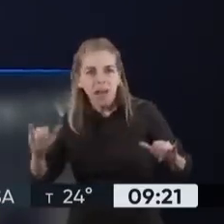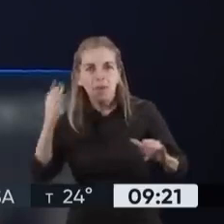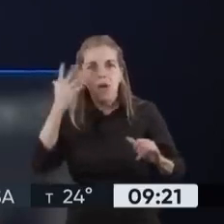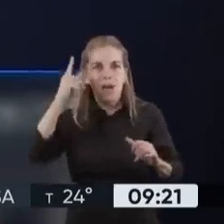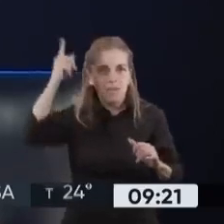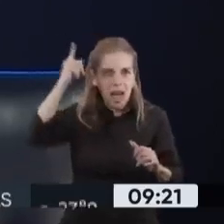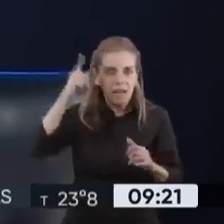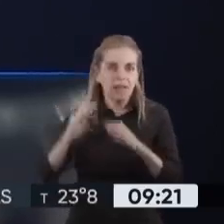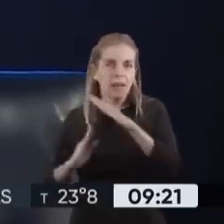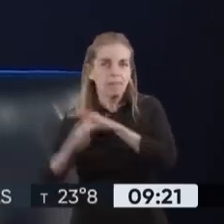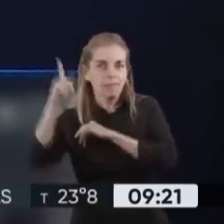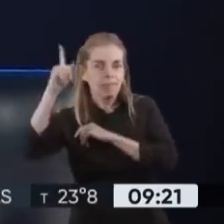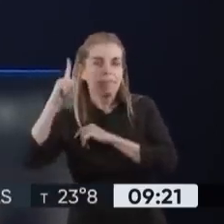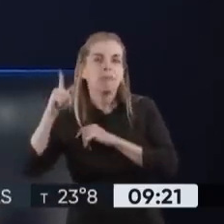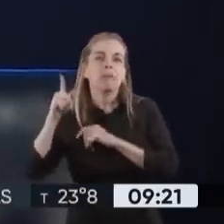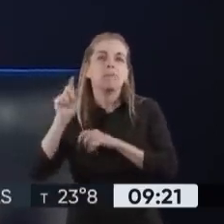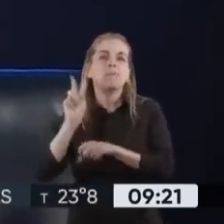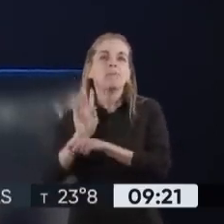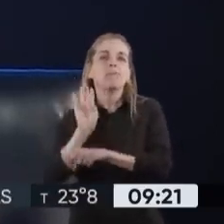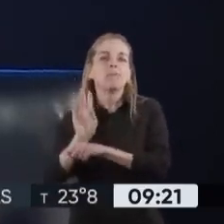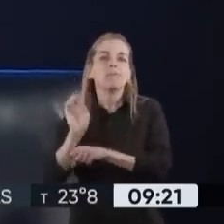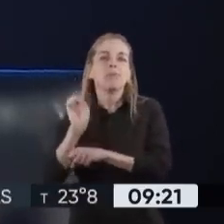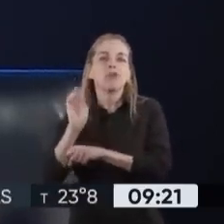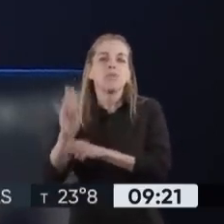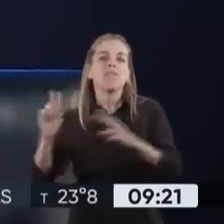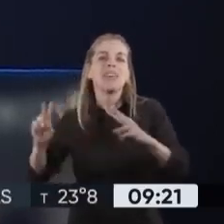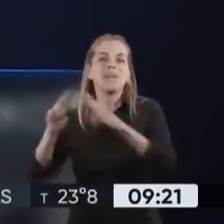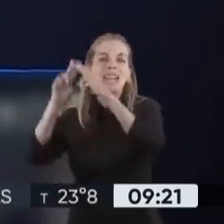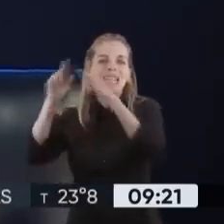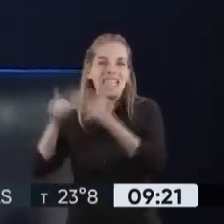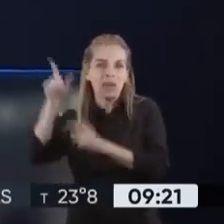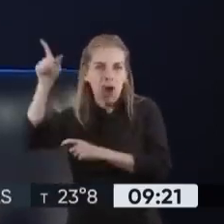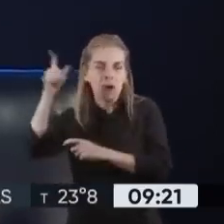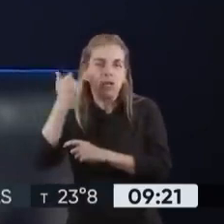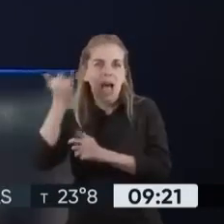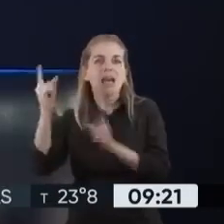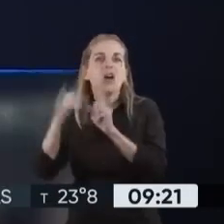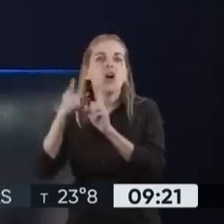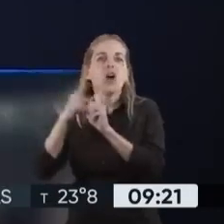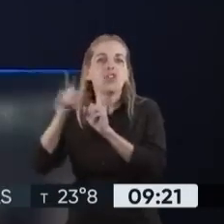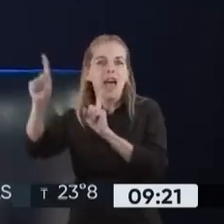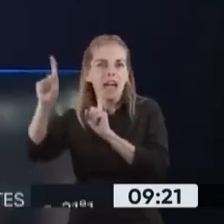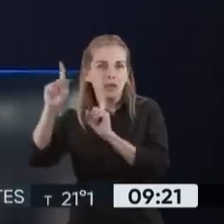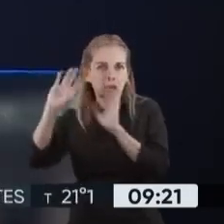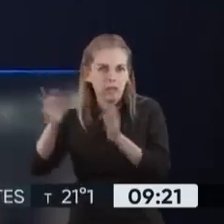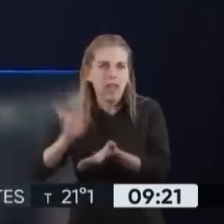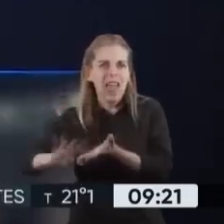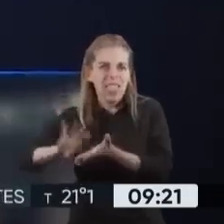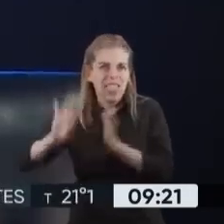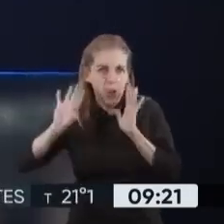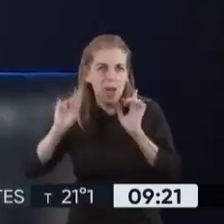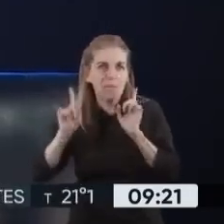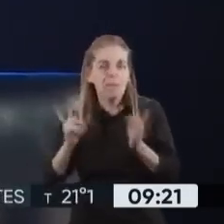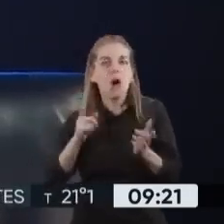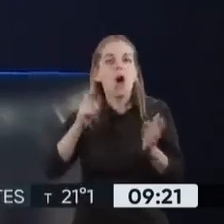las autoridades del club de parís y ya estamos en contacto la condición de que nosotros estemos dentro del acuerdo del